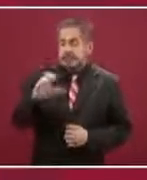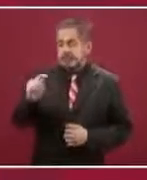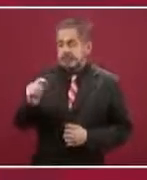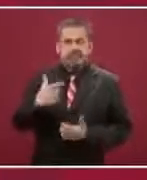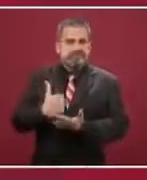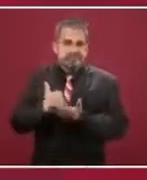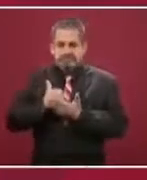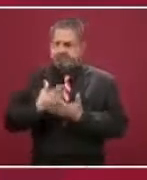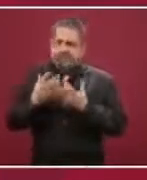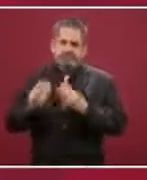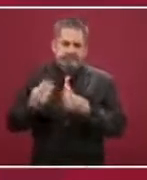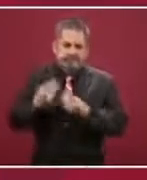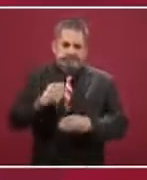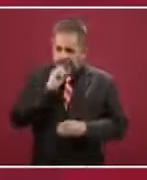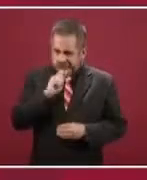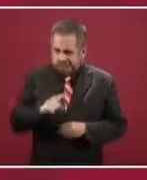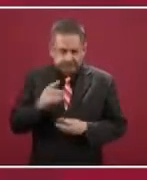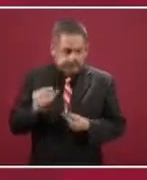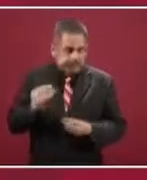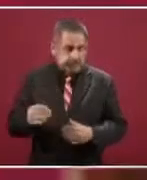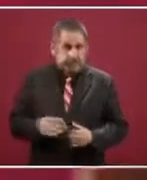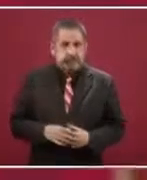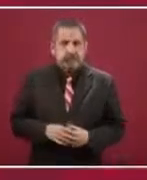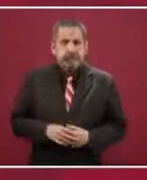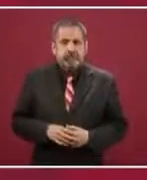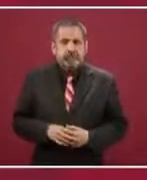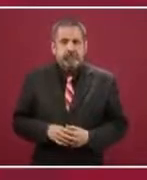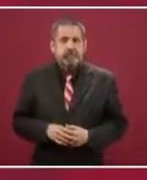mucho, mucho.